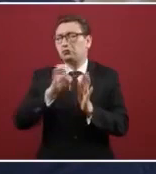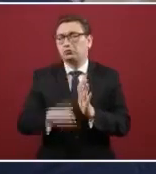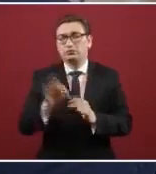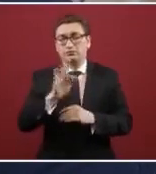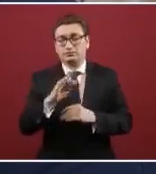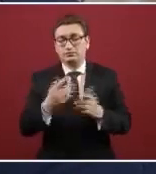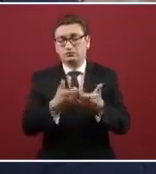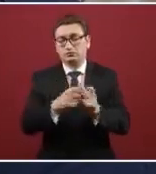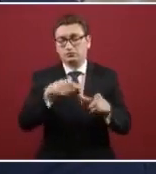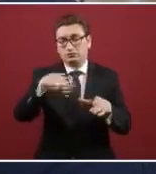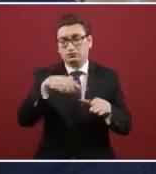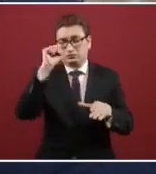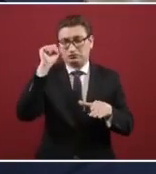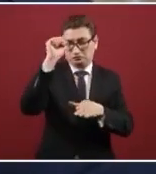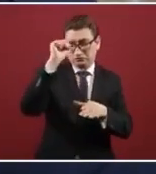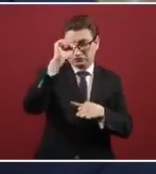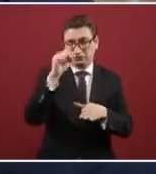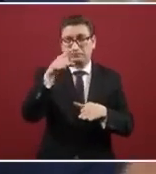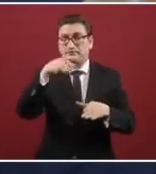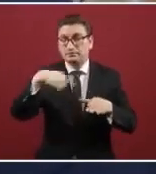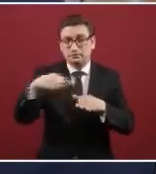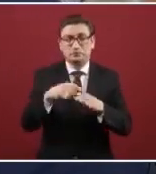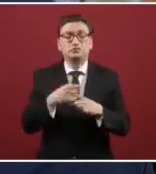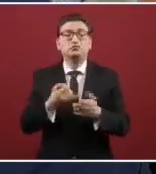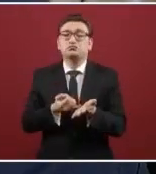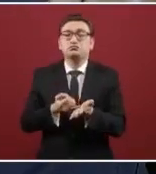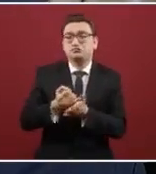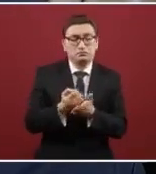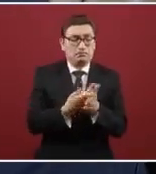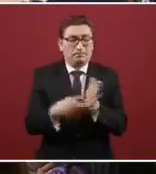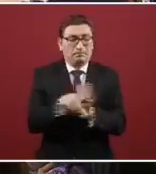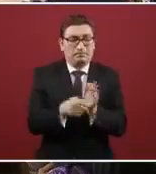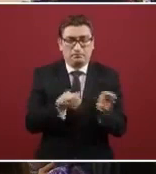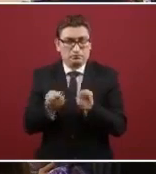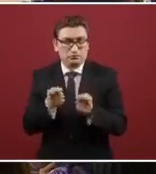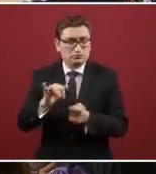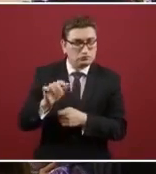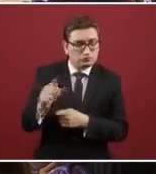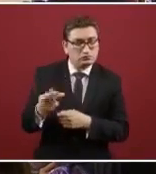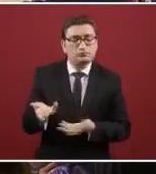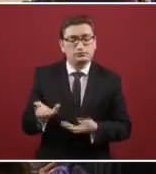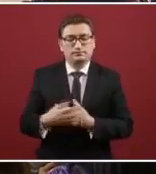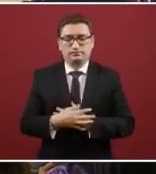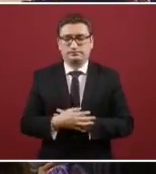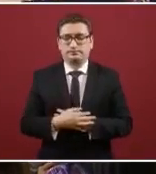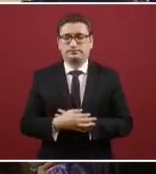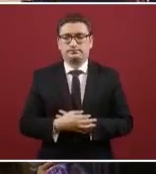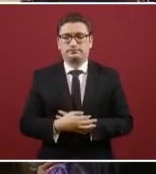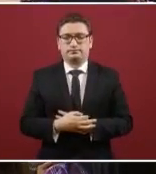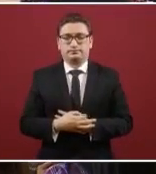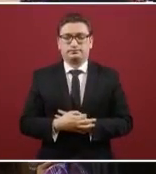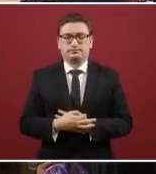sea el sindicato o los sindicatos quienes decidan sobre el reparto de las plazas, esa sería la primera pregunta. Pues